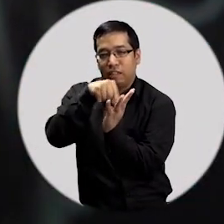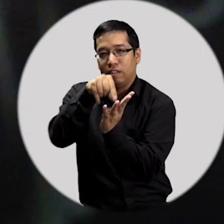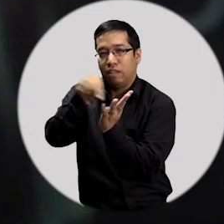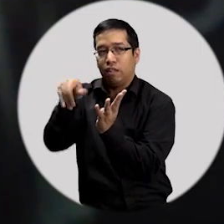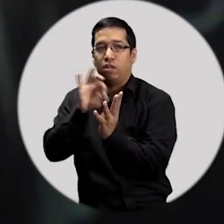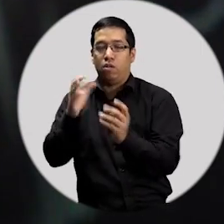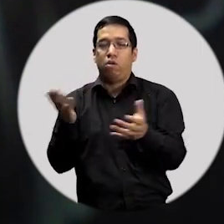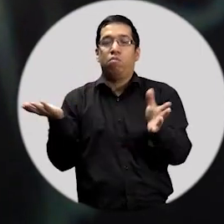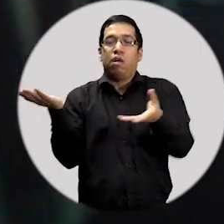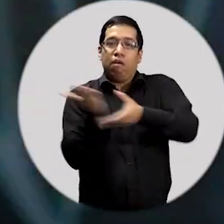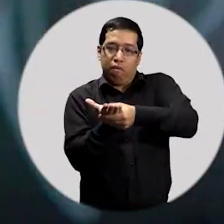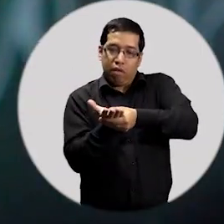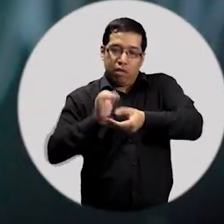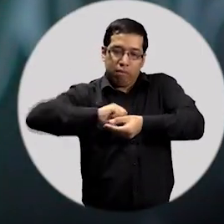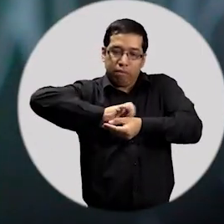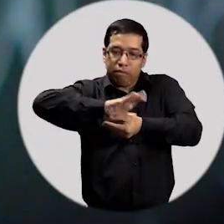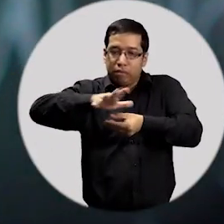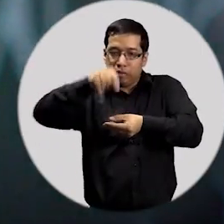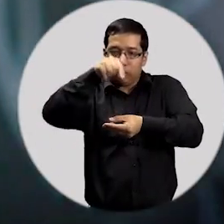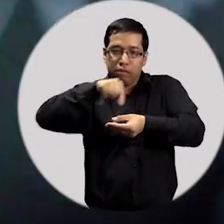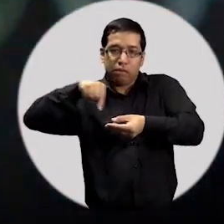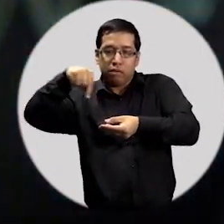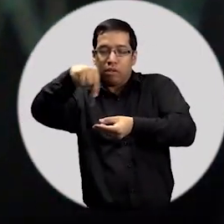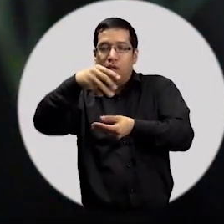me idealizo mucho en eso.